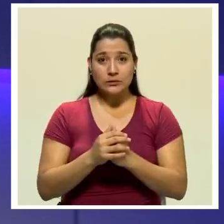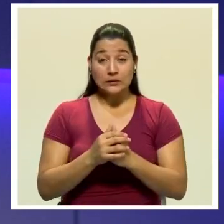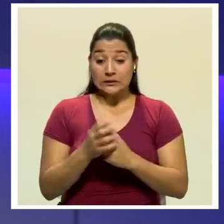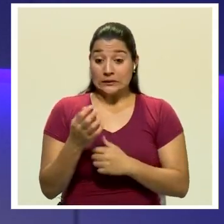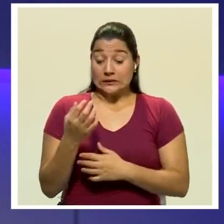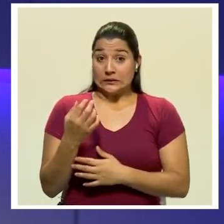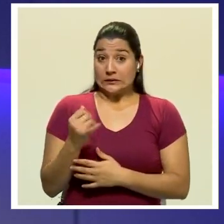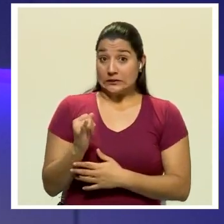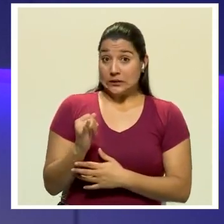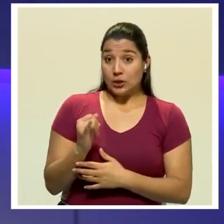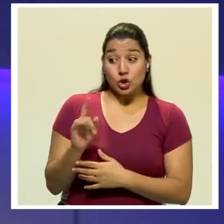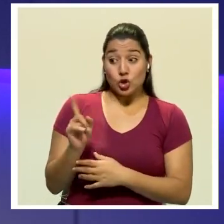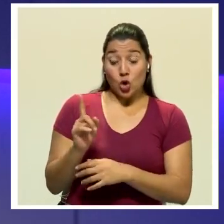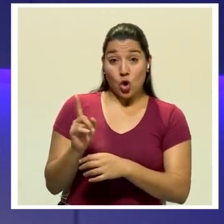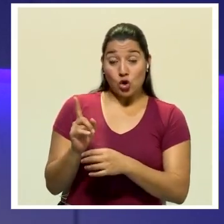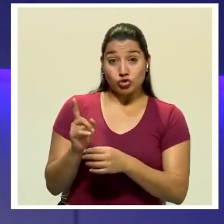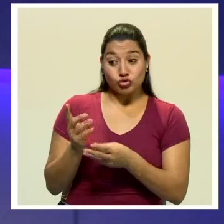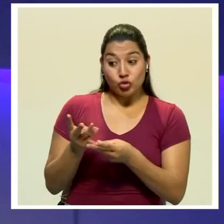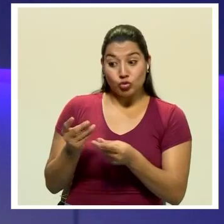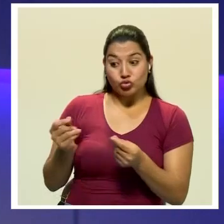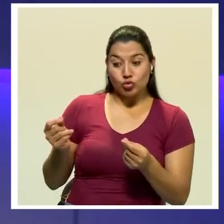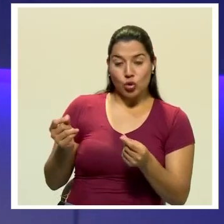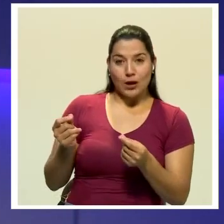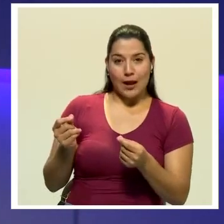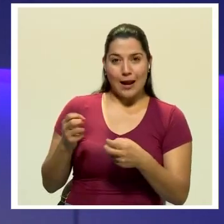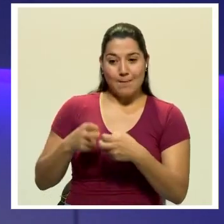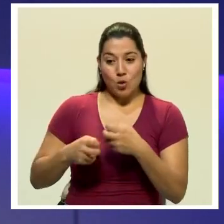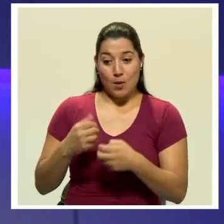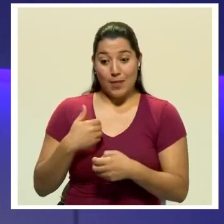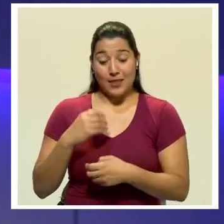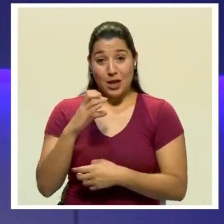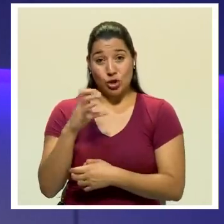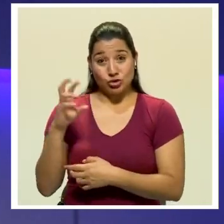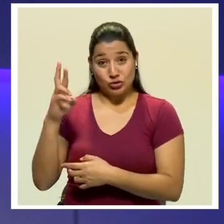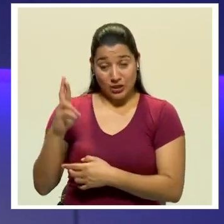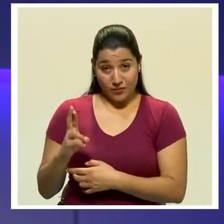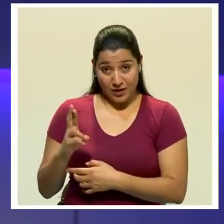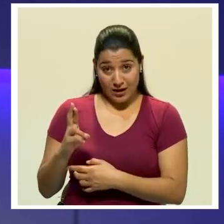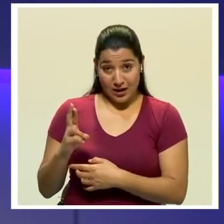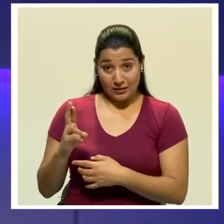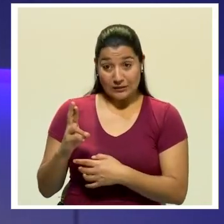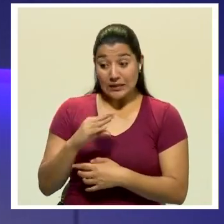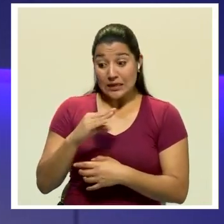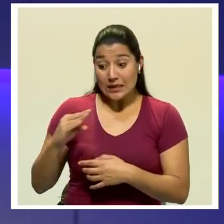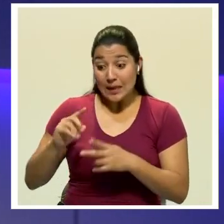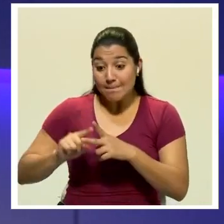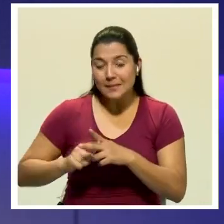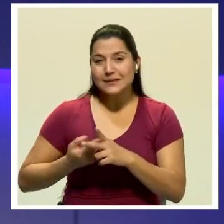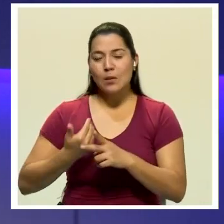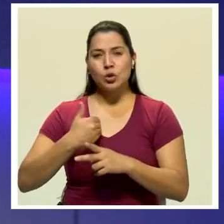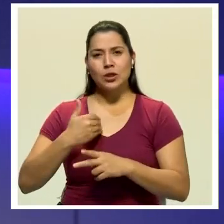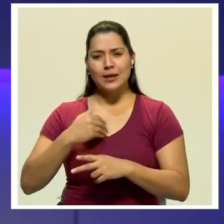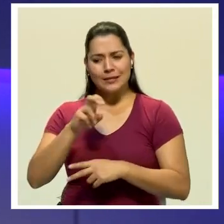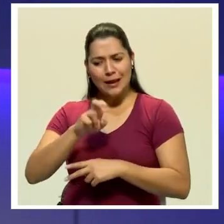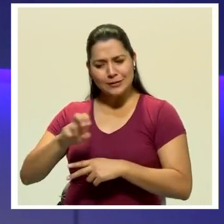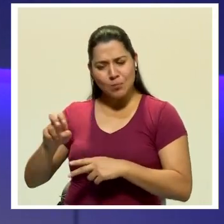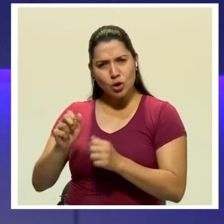público de calidad, parece inevitable que pasada la emergencia volvamos al infierno de las